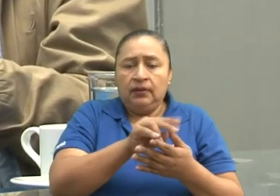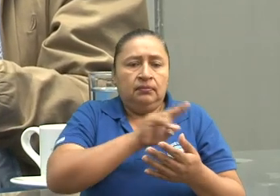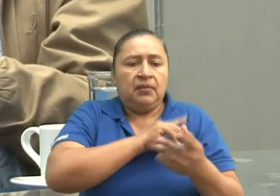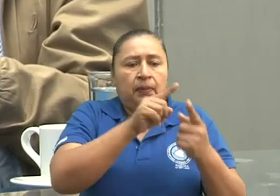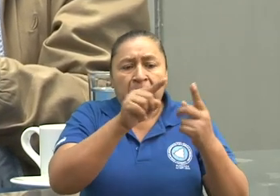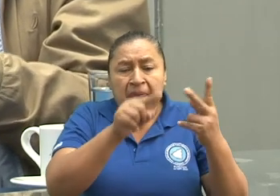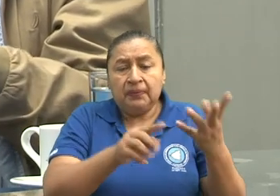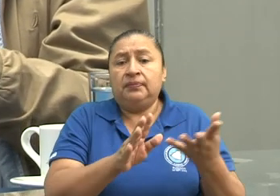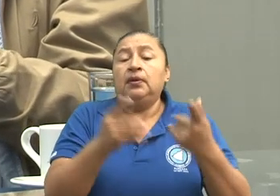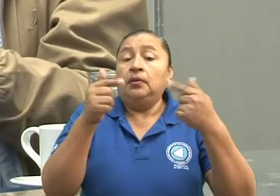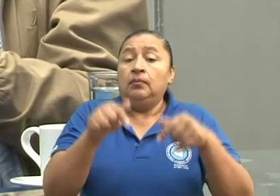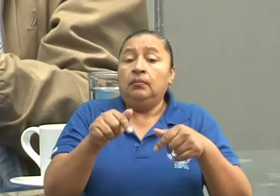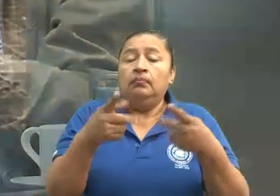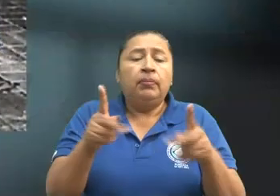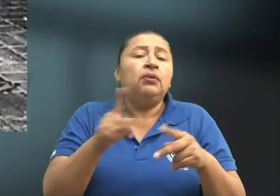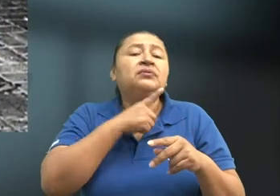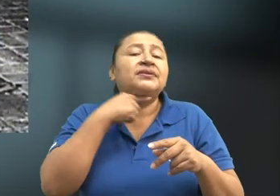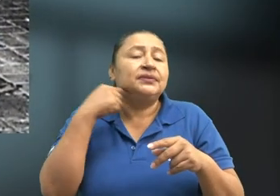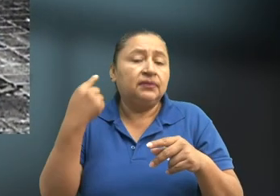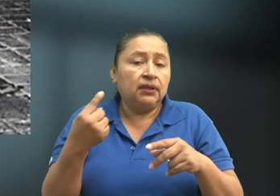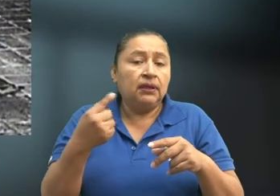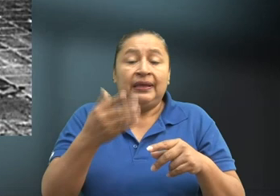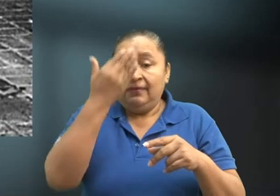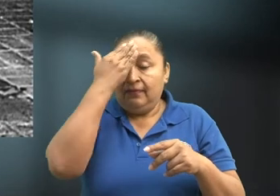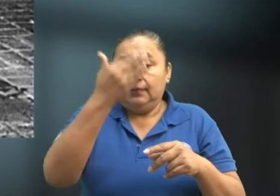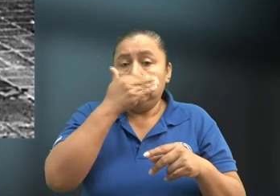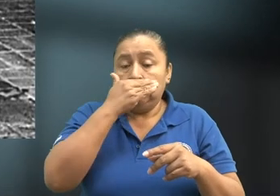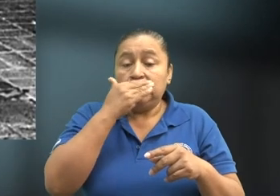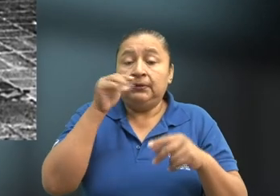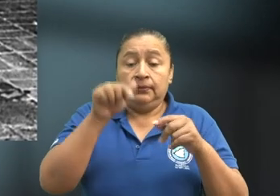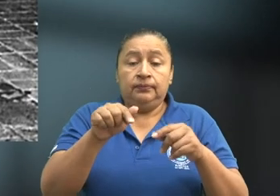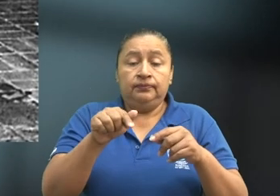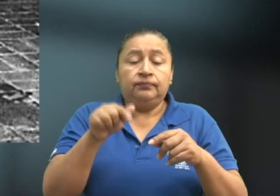Entonces, realmente fue el Frente Sandinista